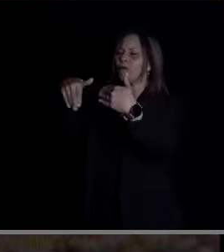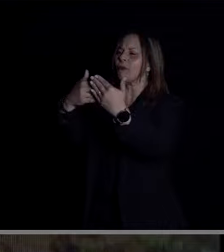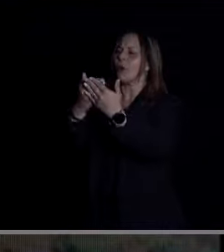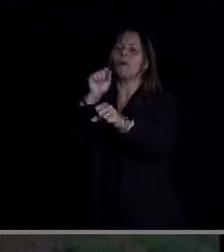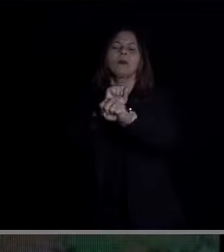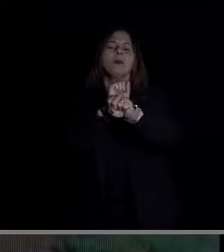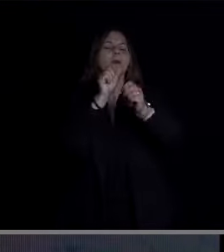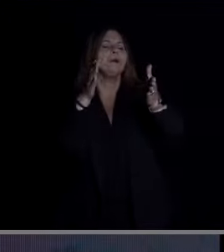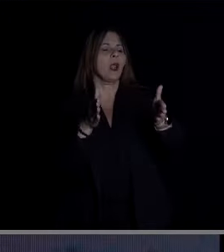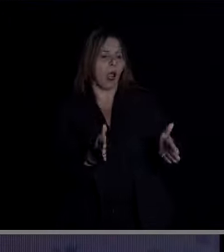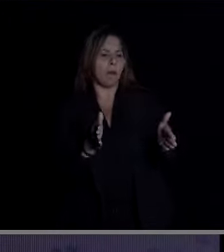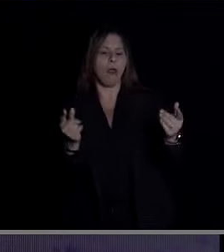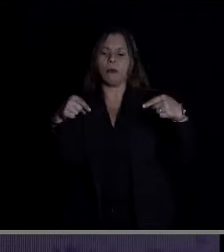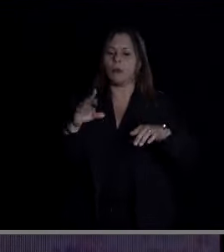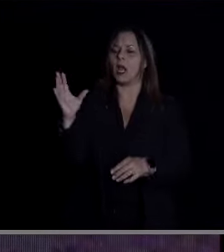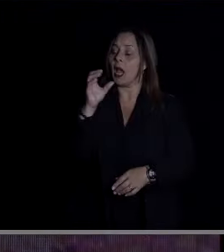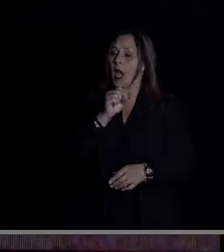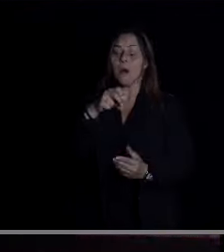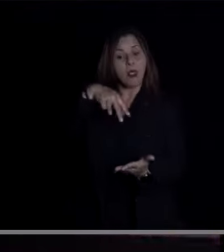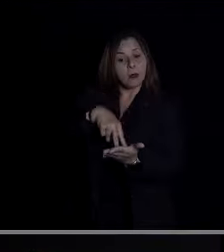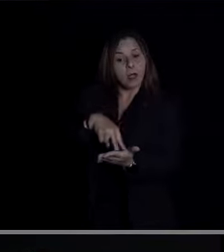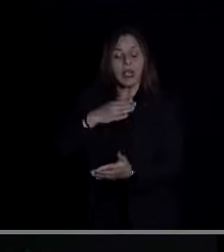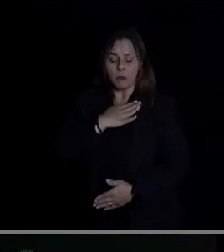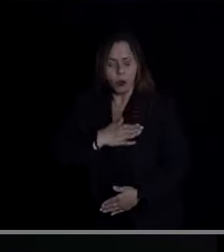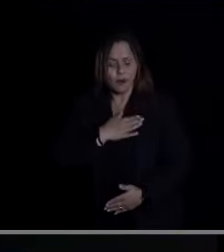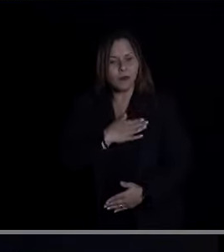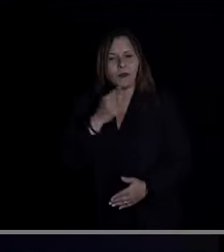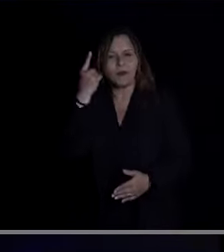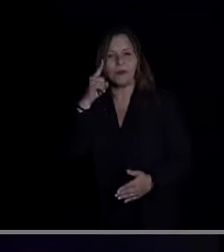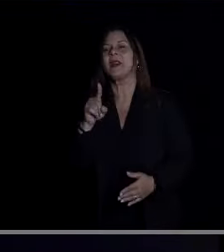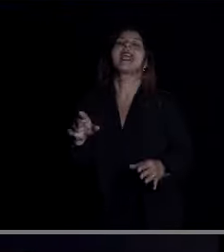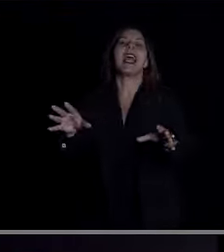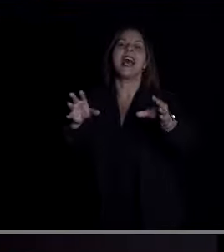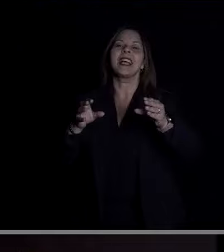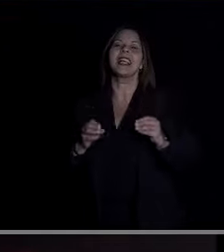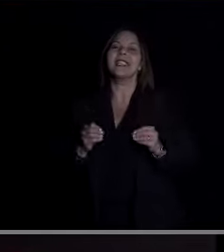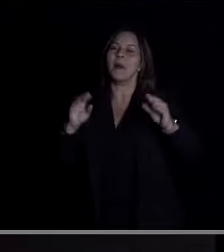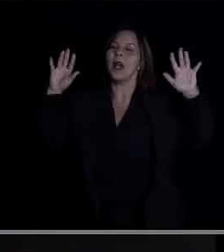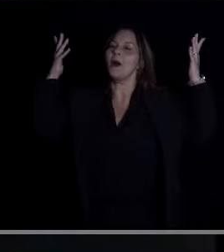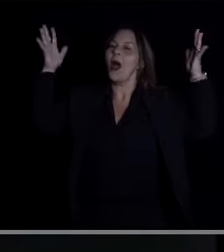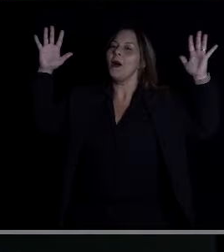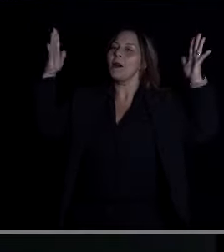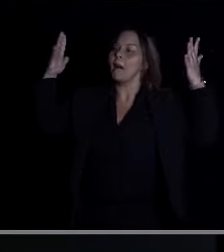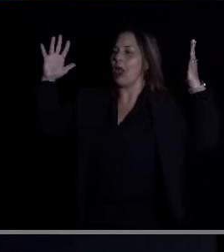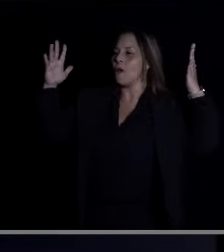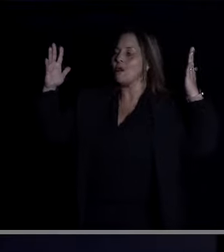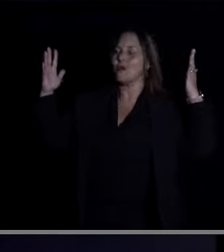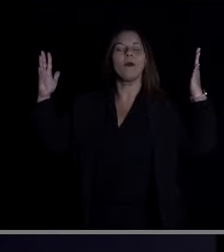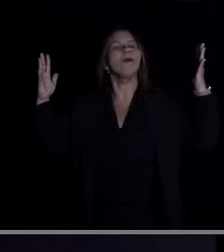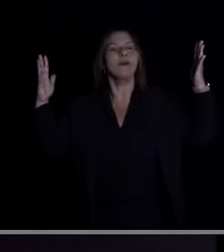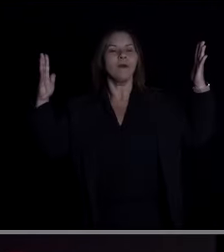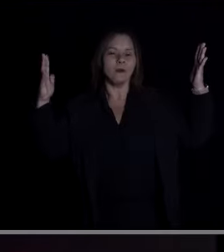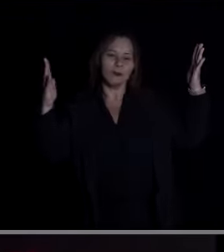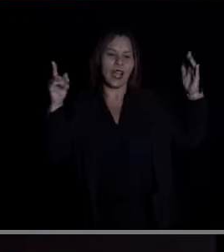empleados del municipio autónomo de Caguas que por favor se pongan en pie para que reciban un caluroso aplauso. Es